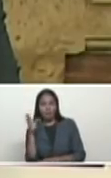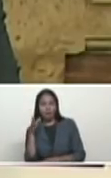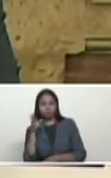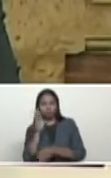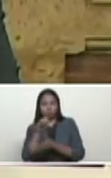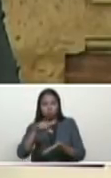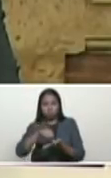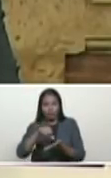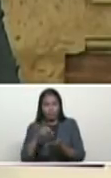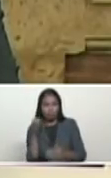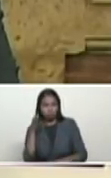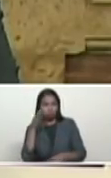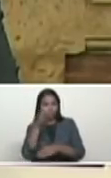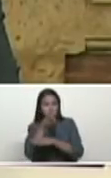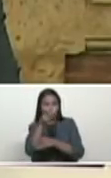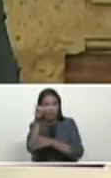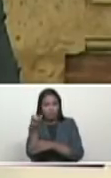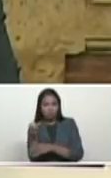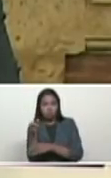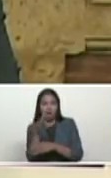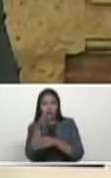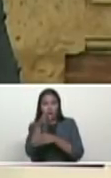y por la oligarquía quiteña